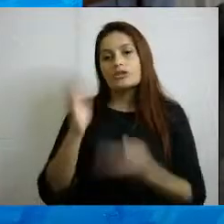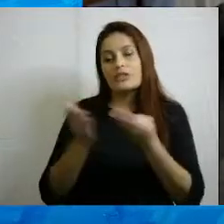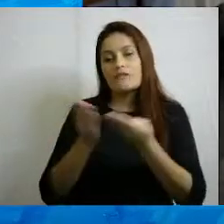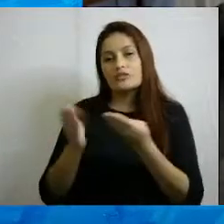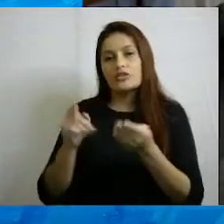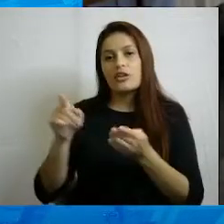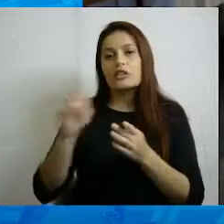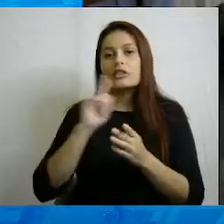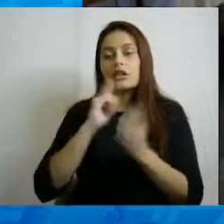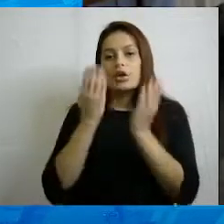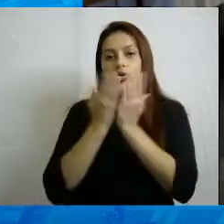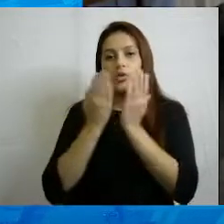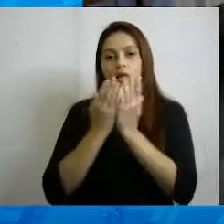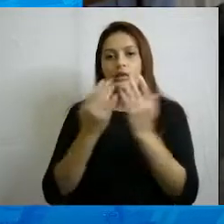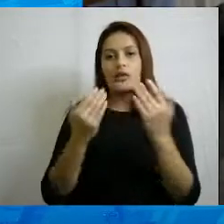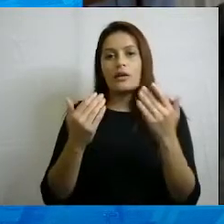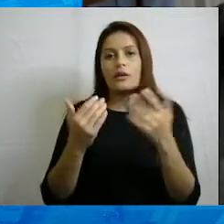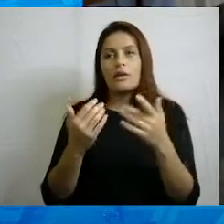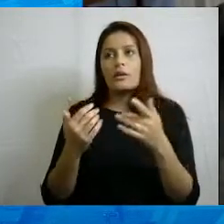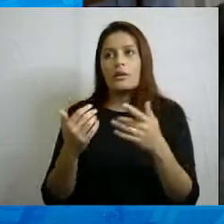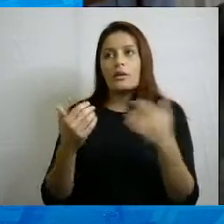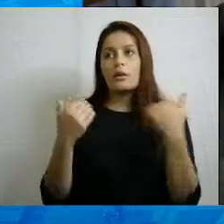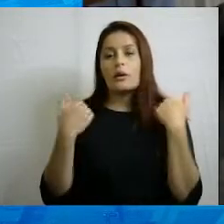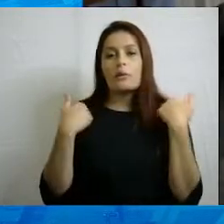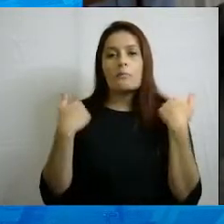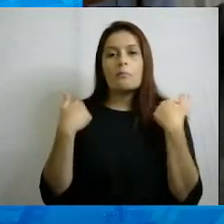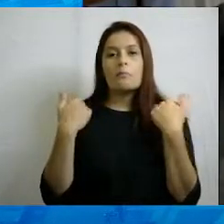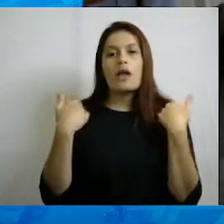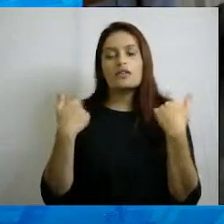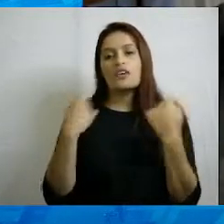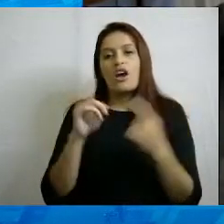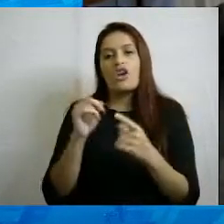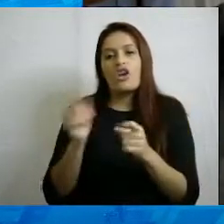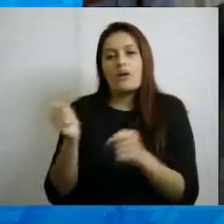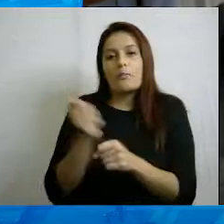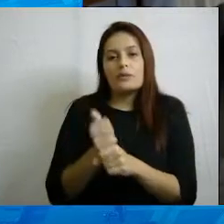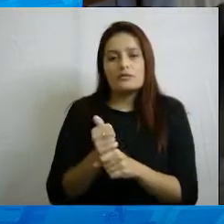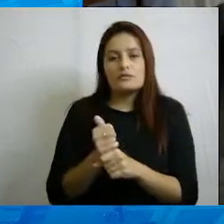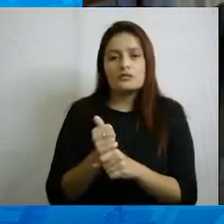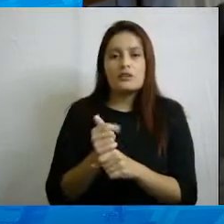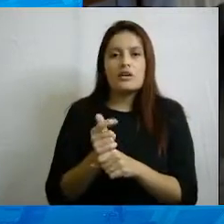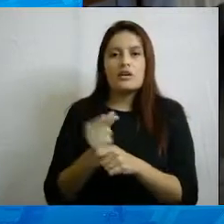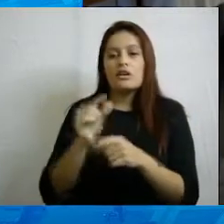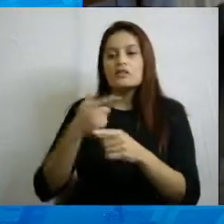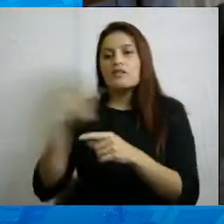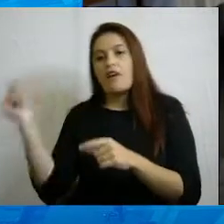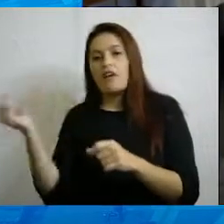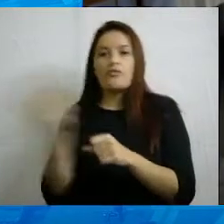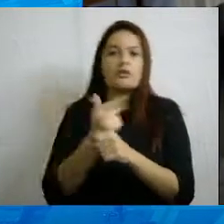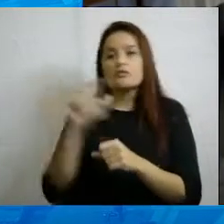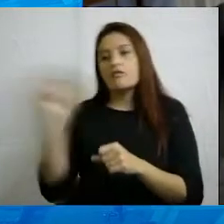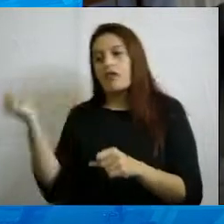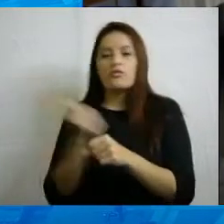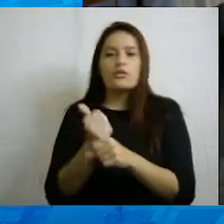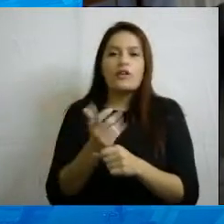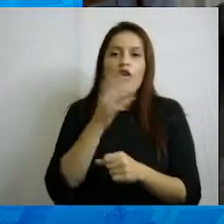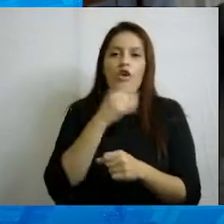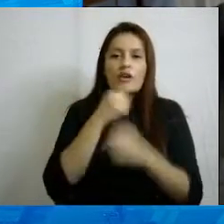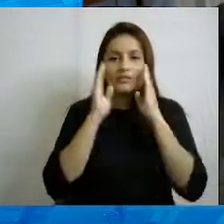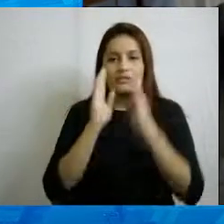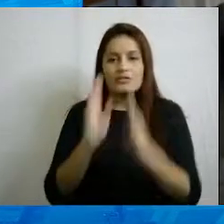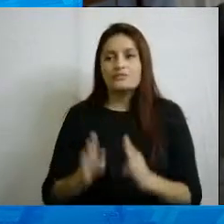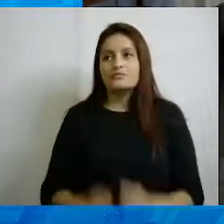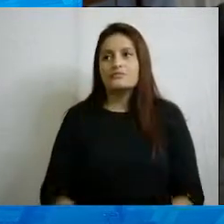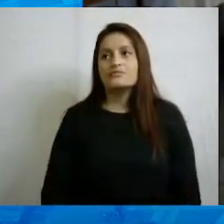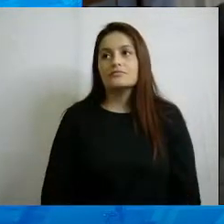están siendo reemplazados cada ciertos meses. Entonces, no abandonar esta comunidad, me parece muy importante el tema, sobre todo verlo desde el punto del agua.